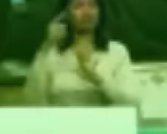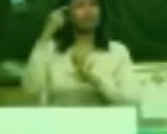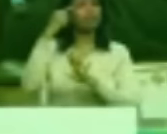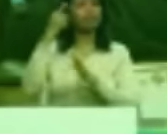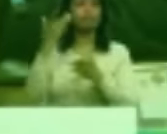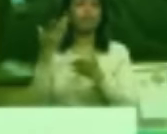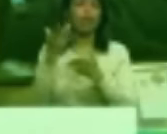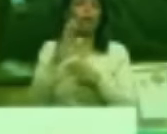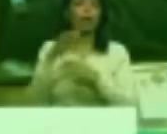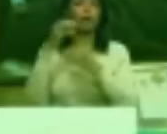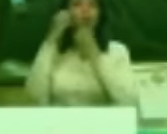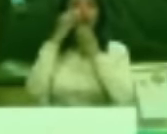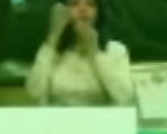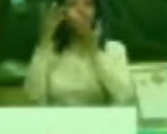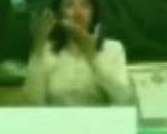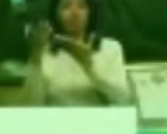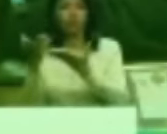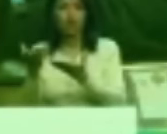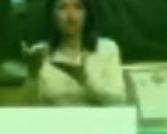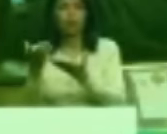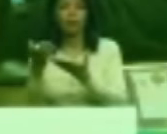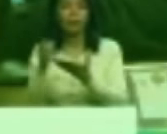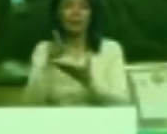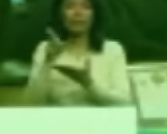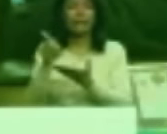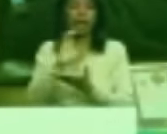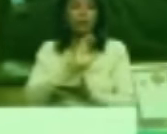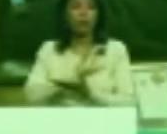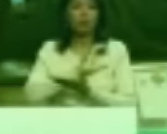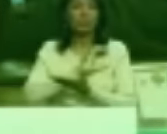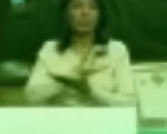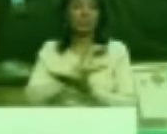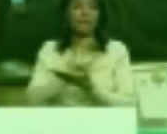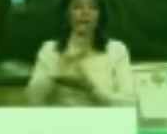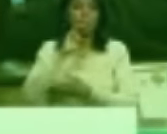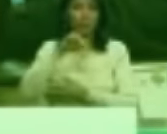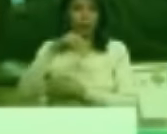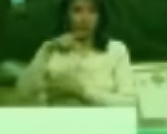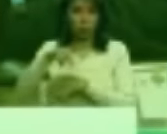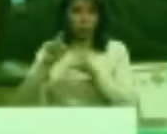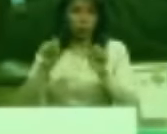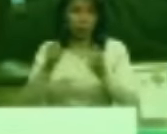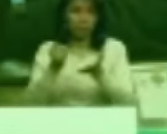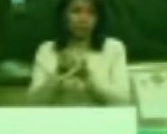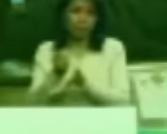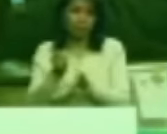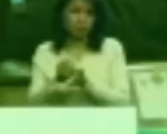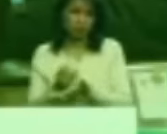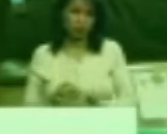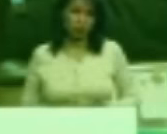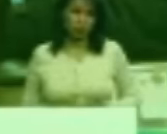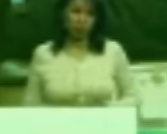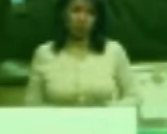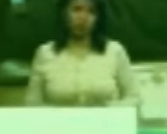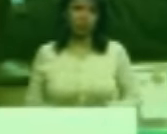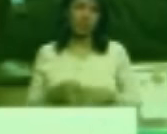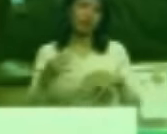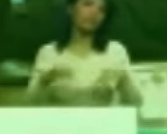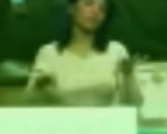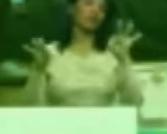recursos que tuviera a su haber para garantizar la integridad de nuestras competencias y el juego